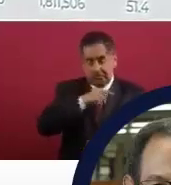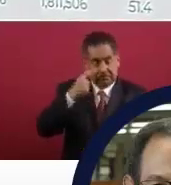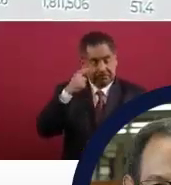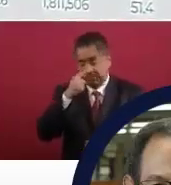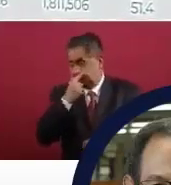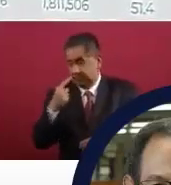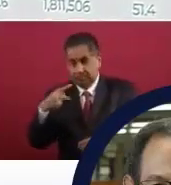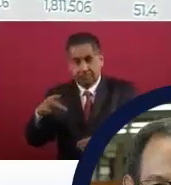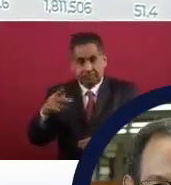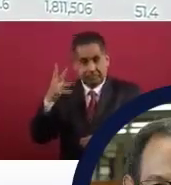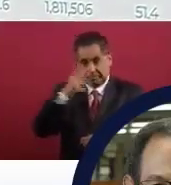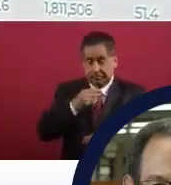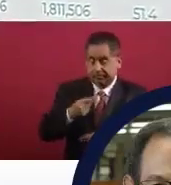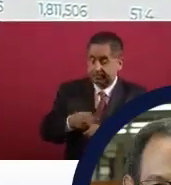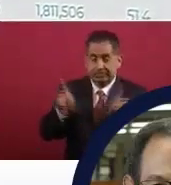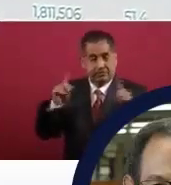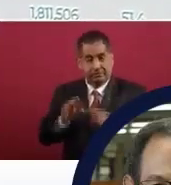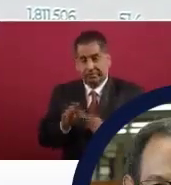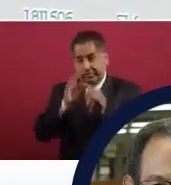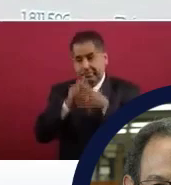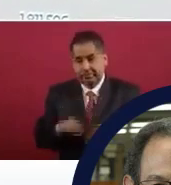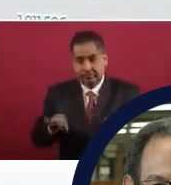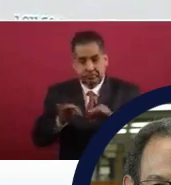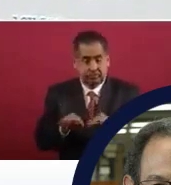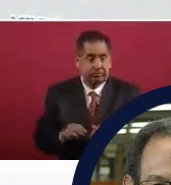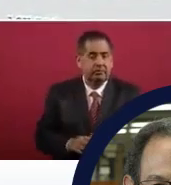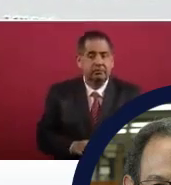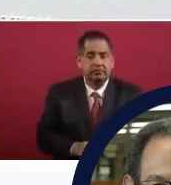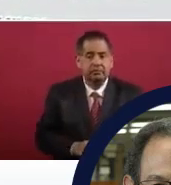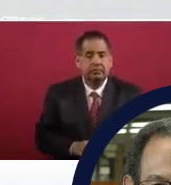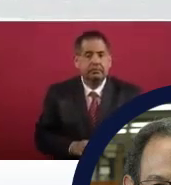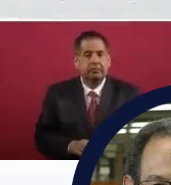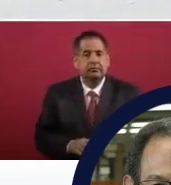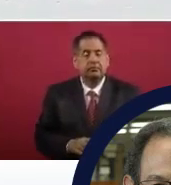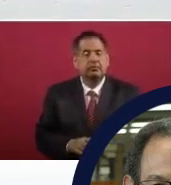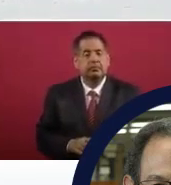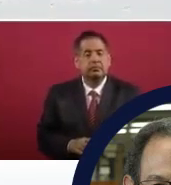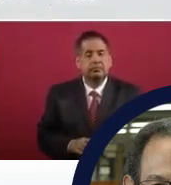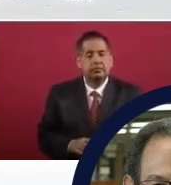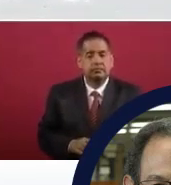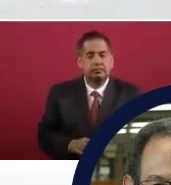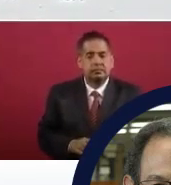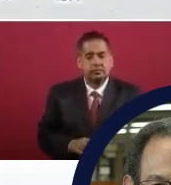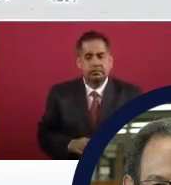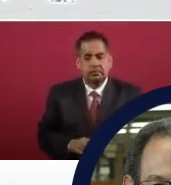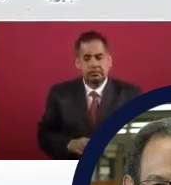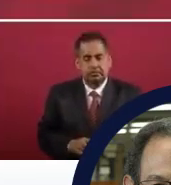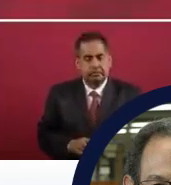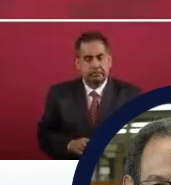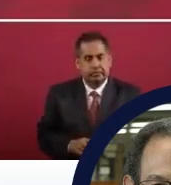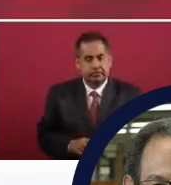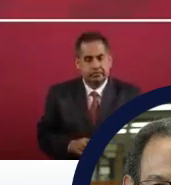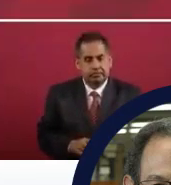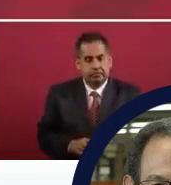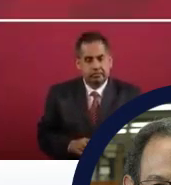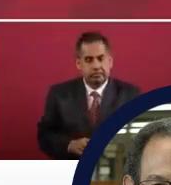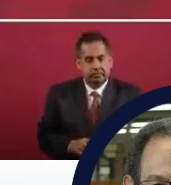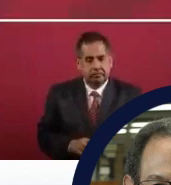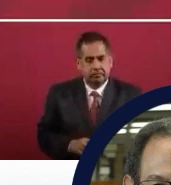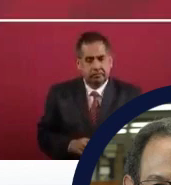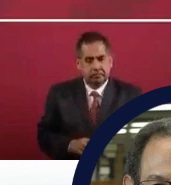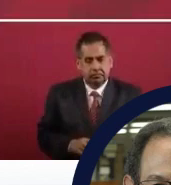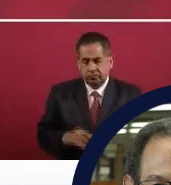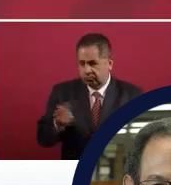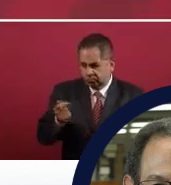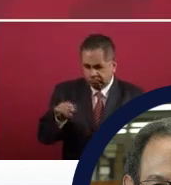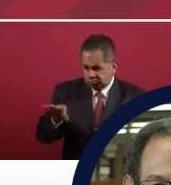entienden ni el movimiento de derechos humanos, ni su esencia, ni que una política de seguridad